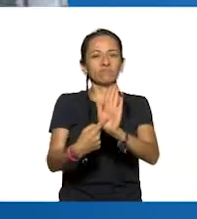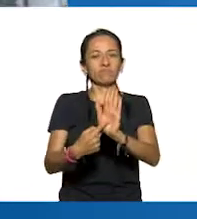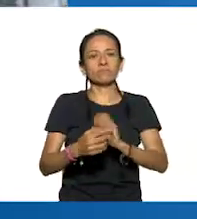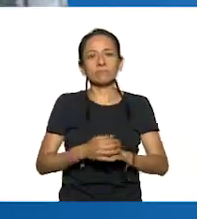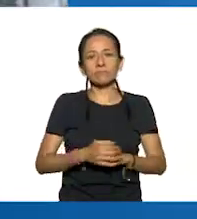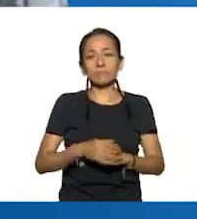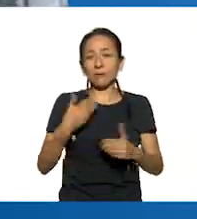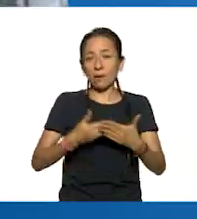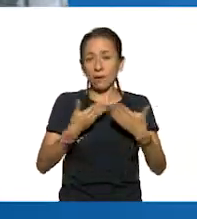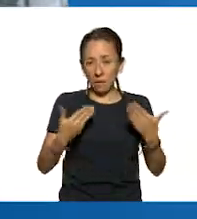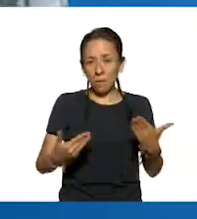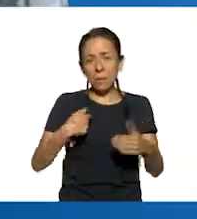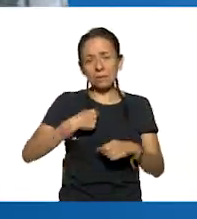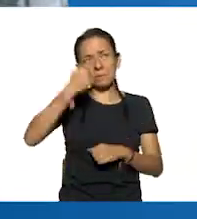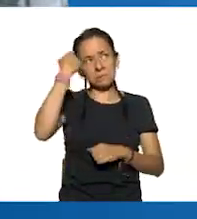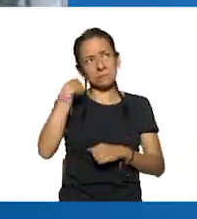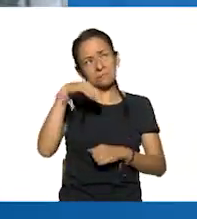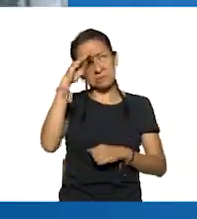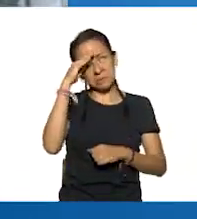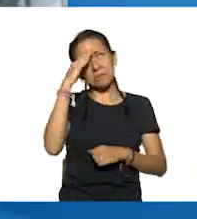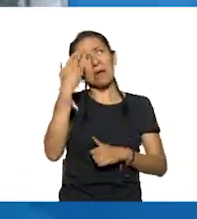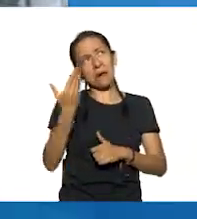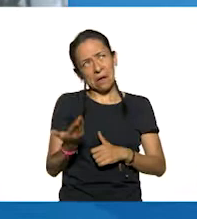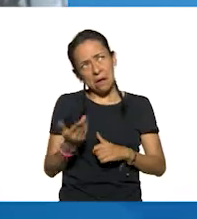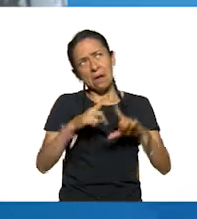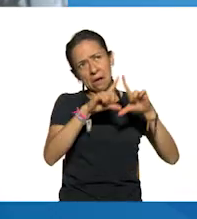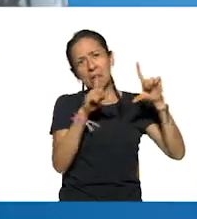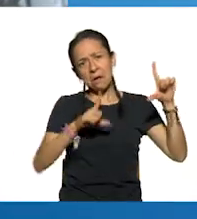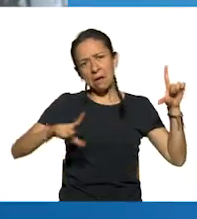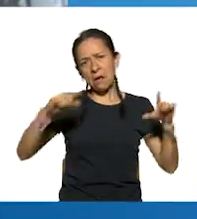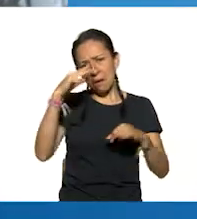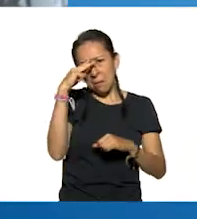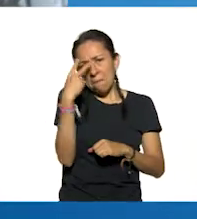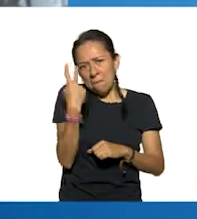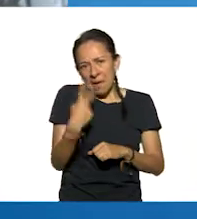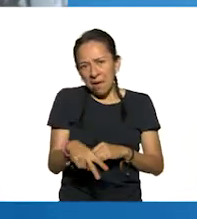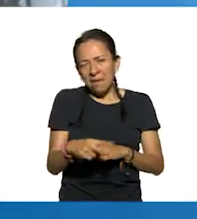Hoy pensamos en México, tenemos todos en nuestra